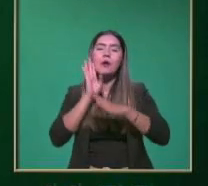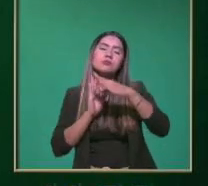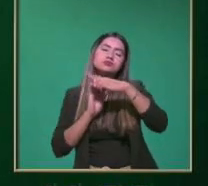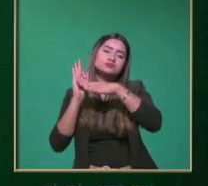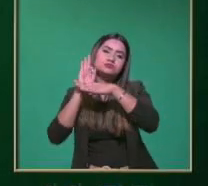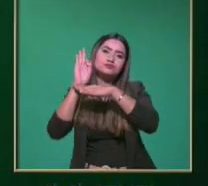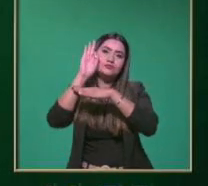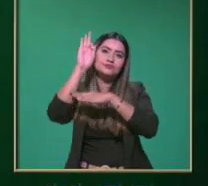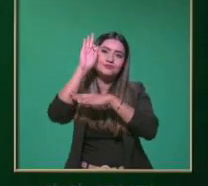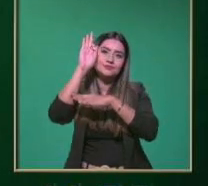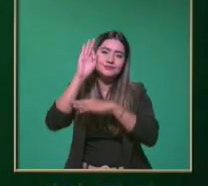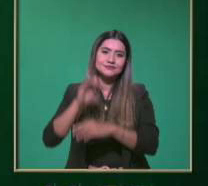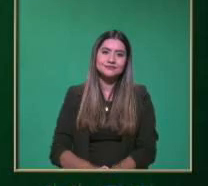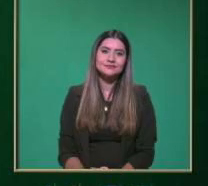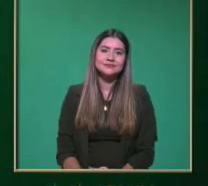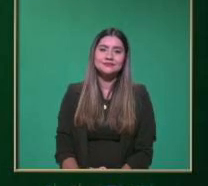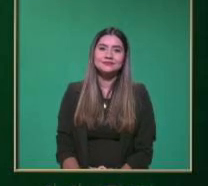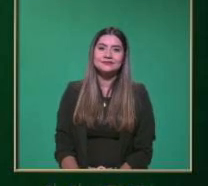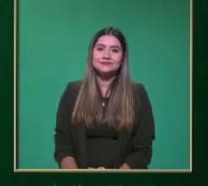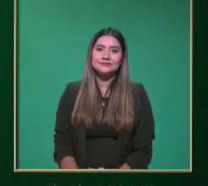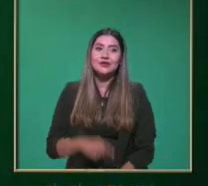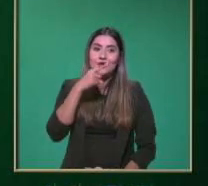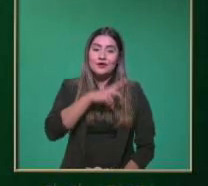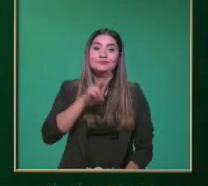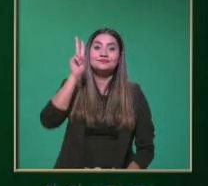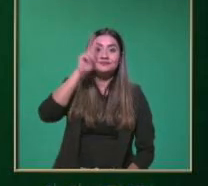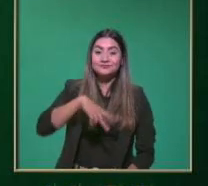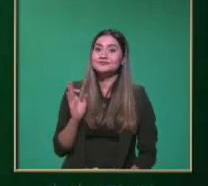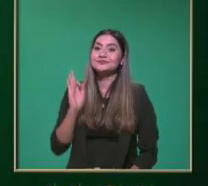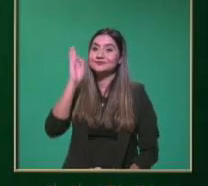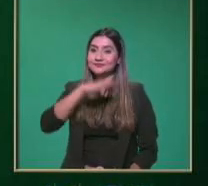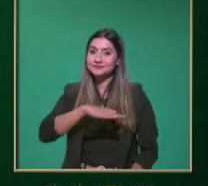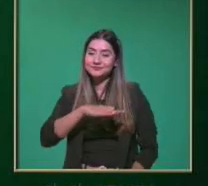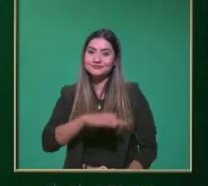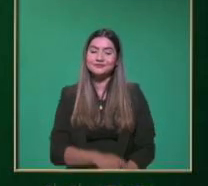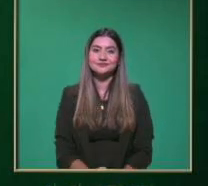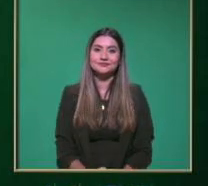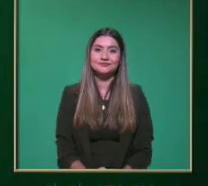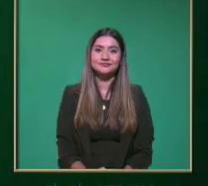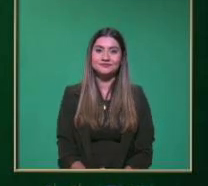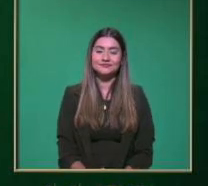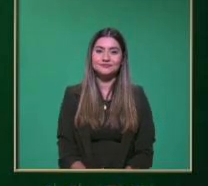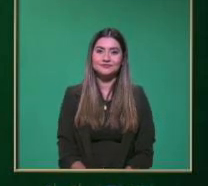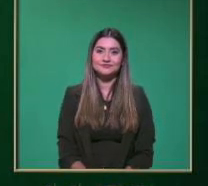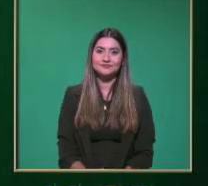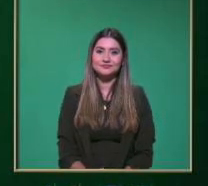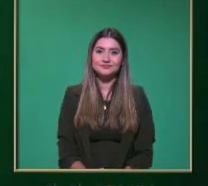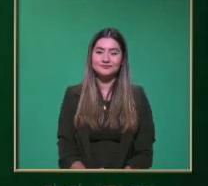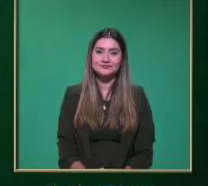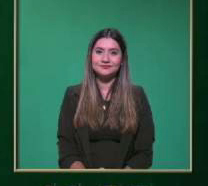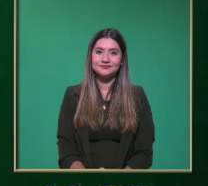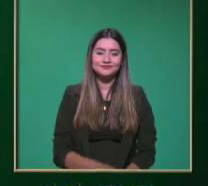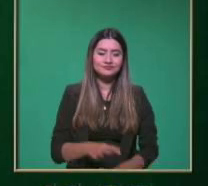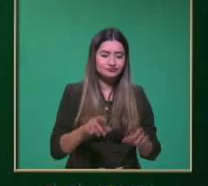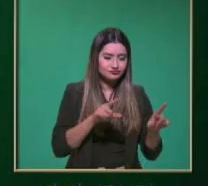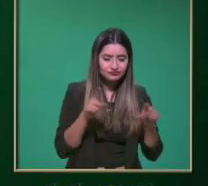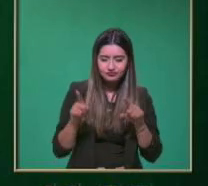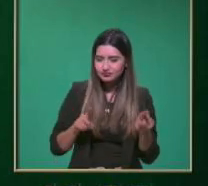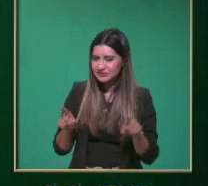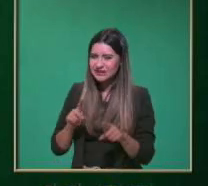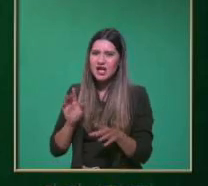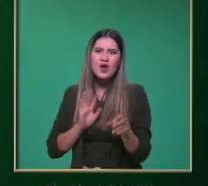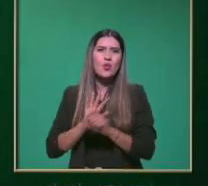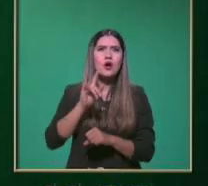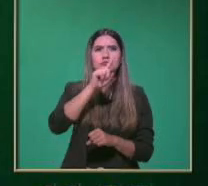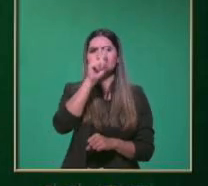ese tipo de texto, niños? Que tenía cosas reales y fantásticas. Lo estoy buscando, todavía no lo encuentro. ¿Cuál